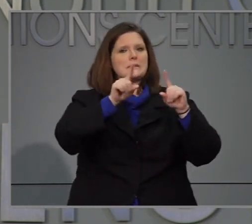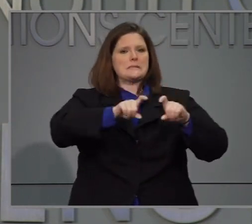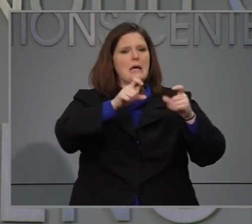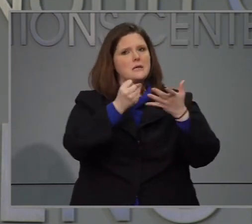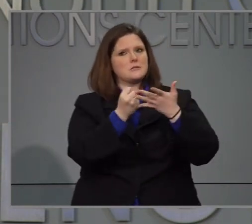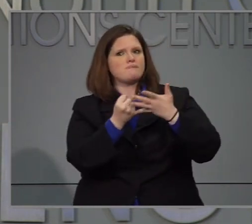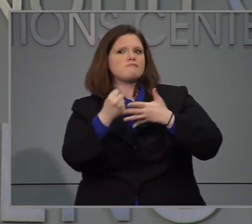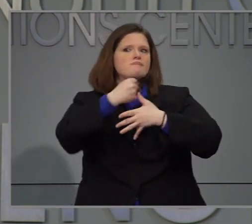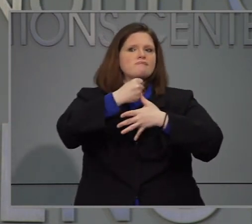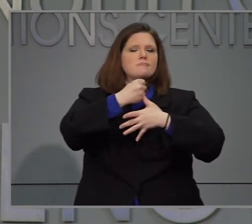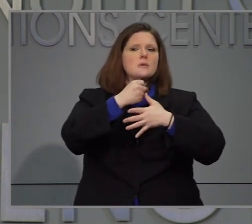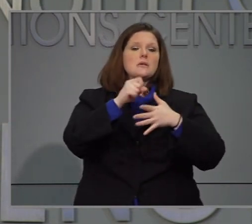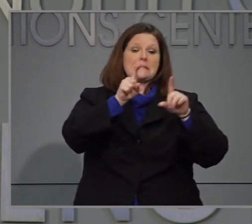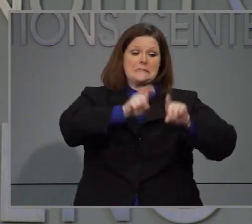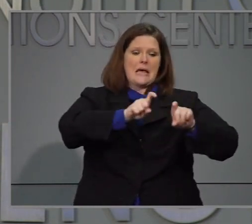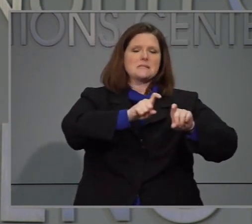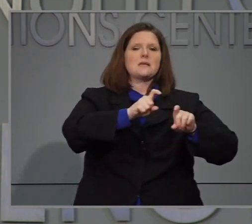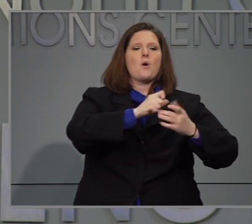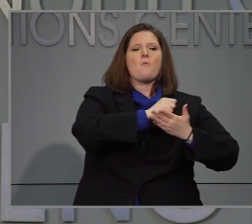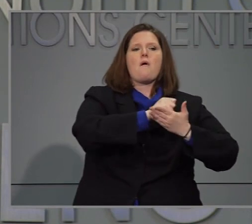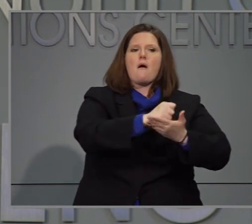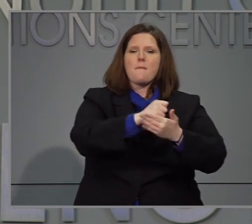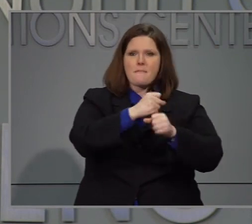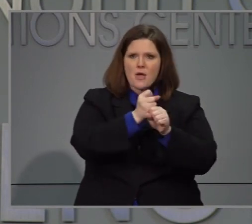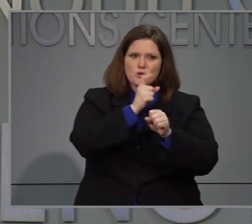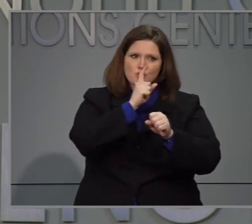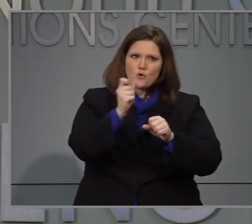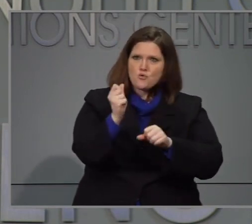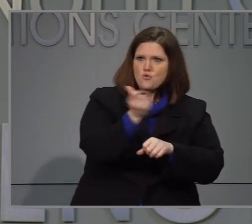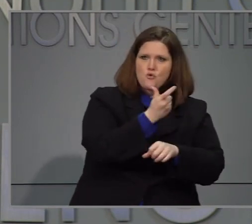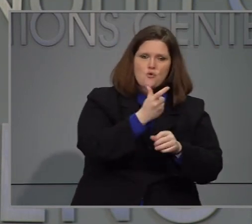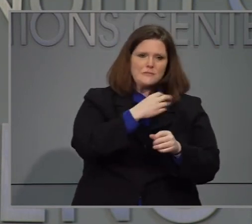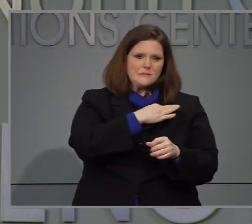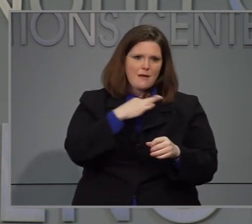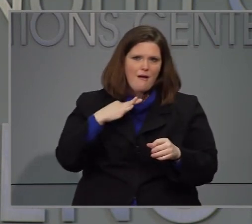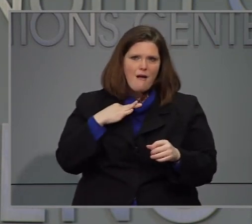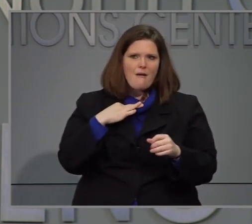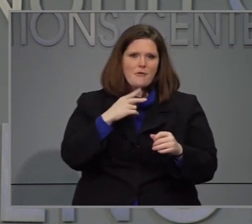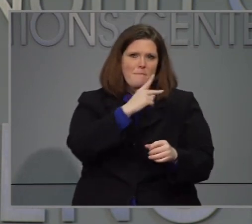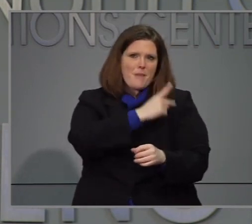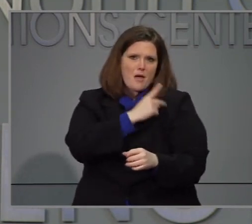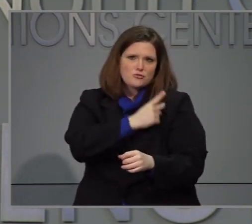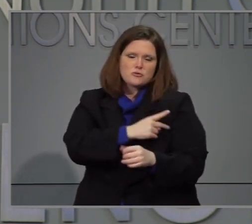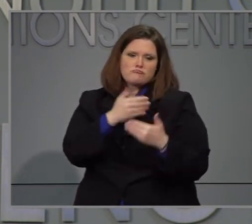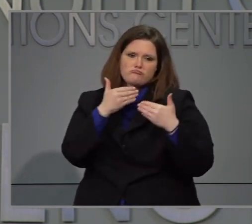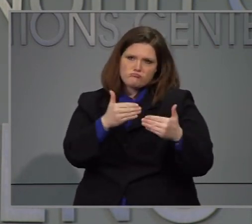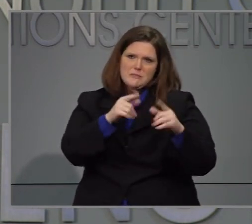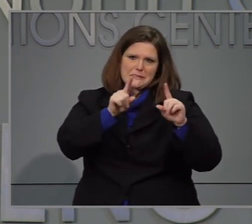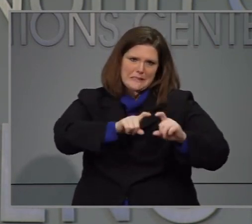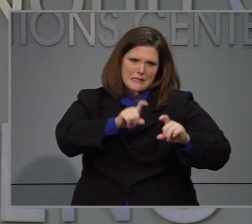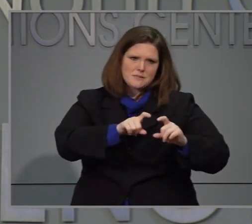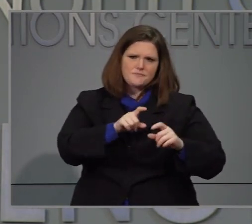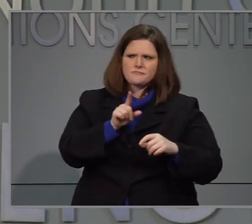alto en prioridad para cerciorarnos que tanto los pacientes como el personal les hacen las pruebas. Doctora Cohen.